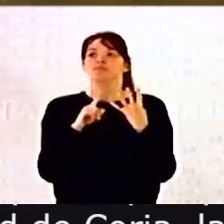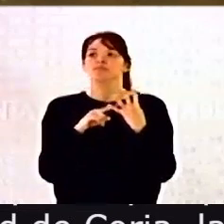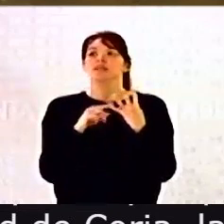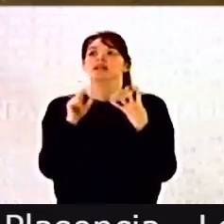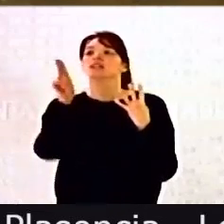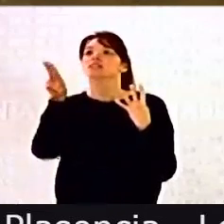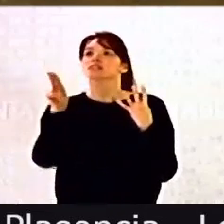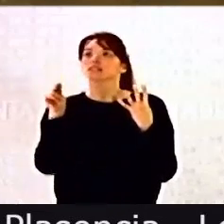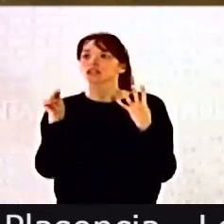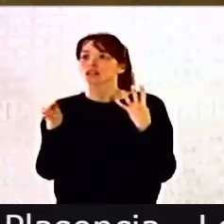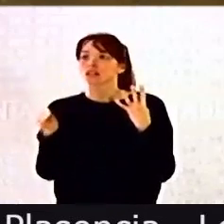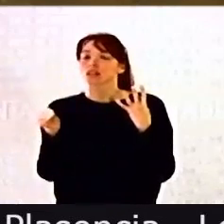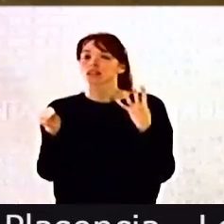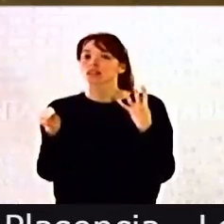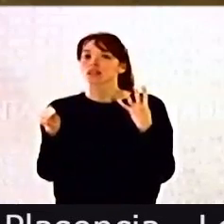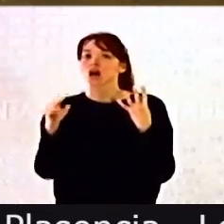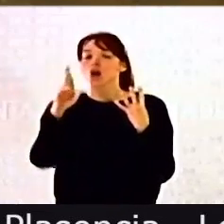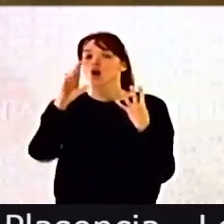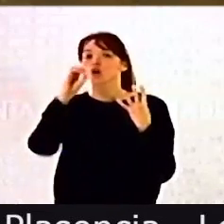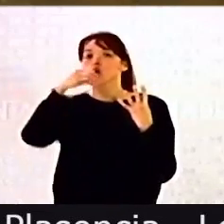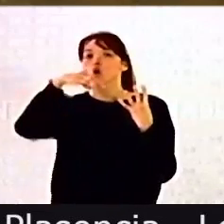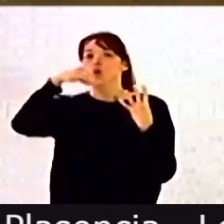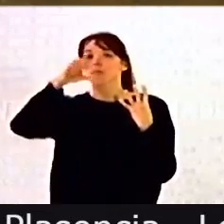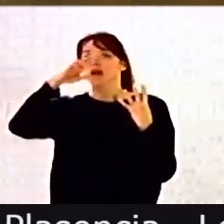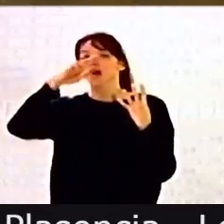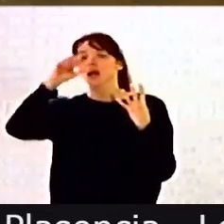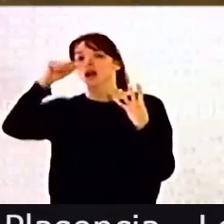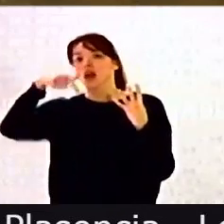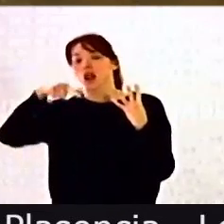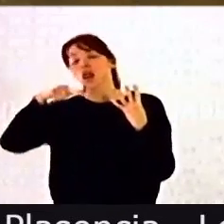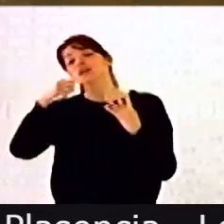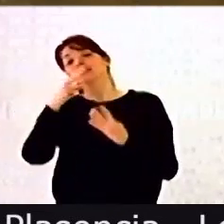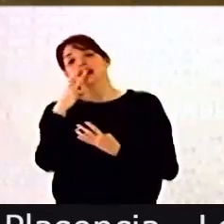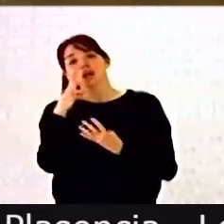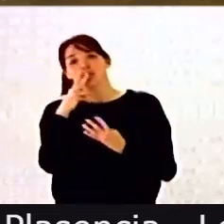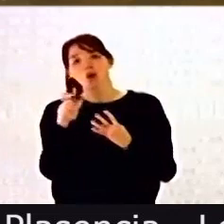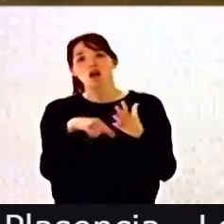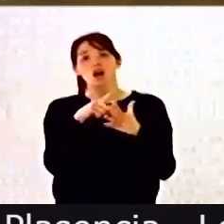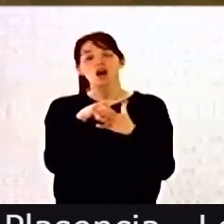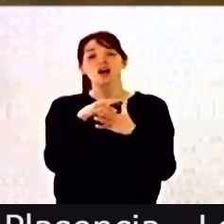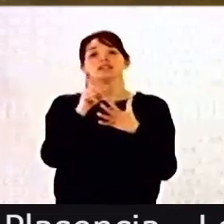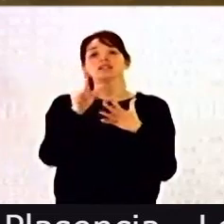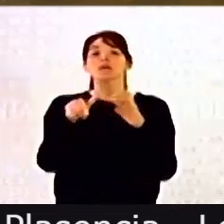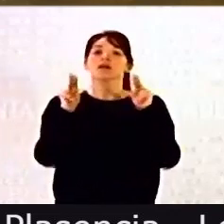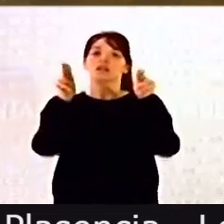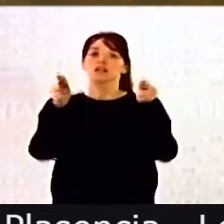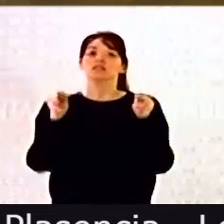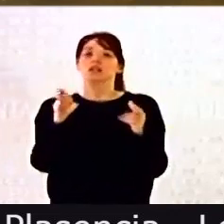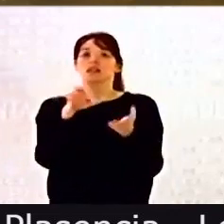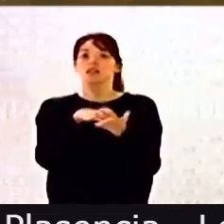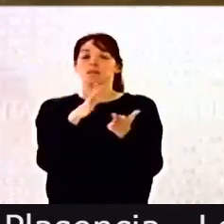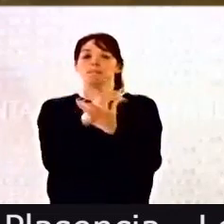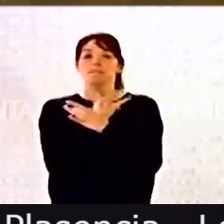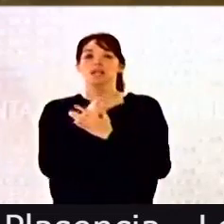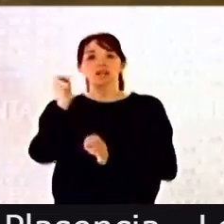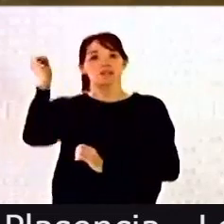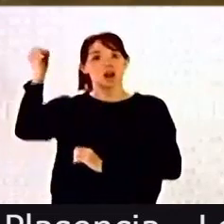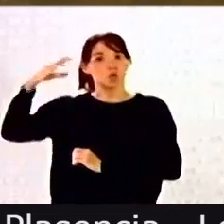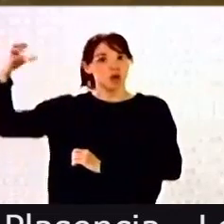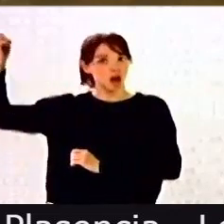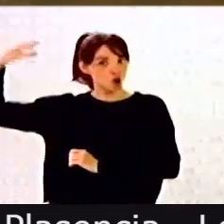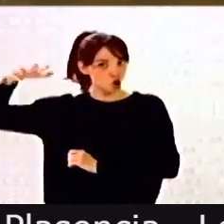la residencia del Romeral de Talayuela, está la residencia Virgen de la Luz de Arroyo de la